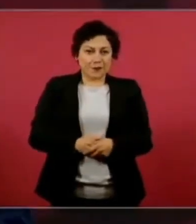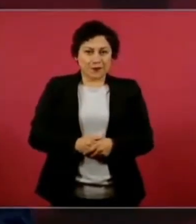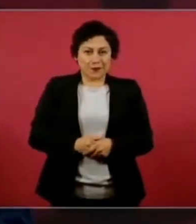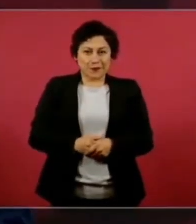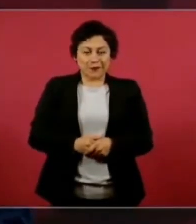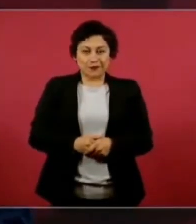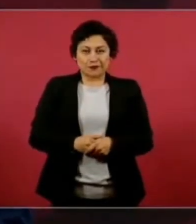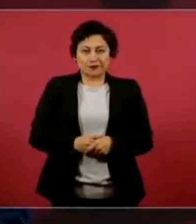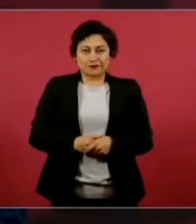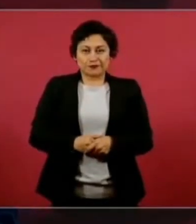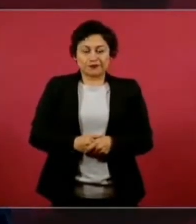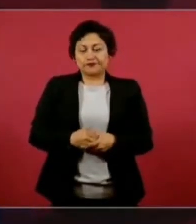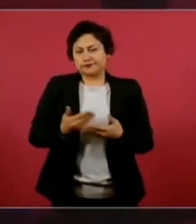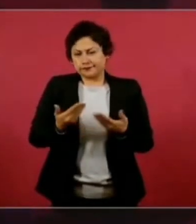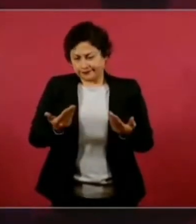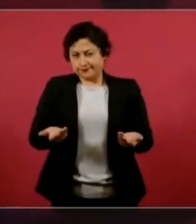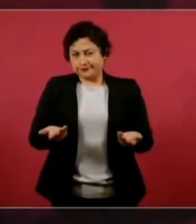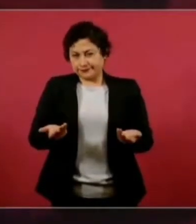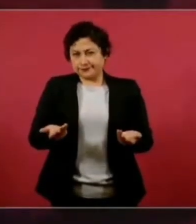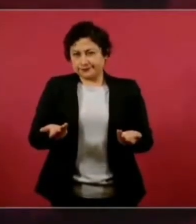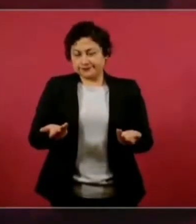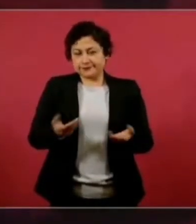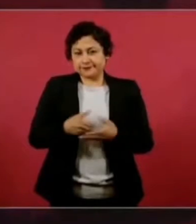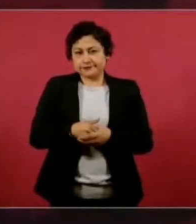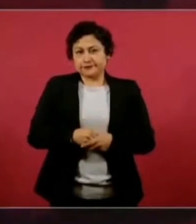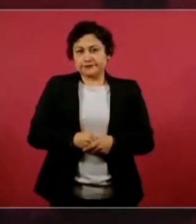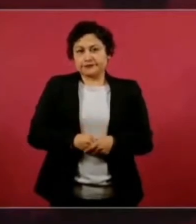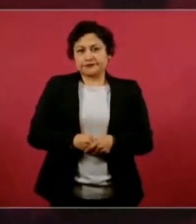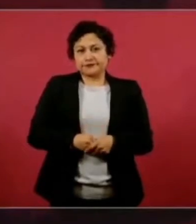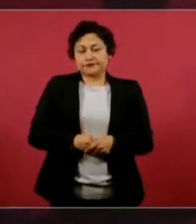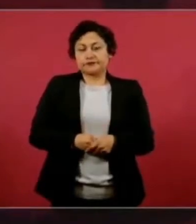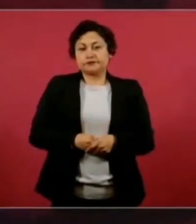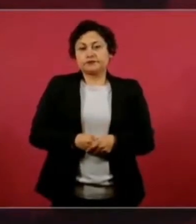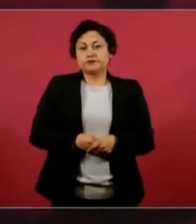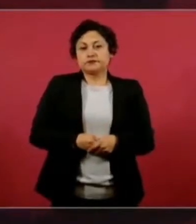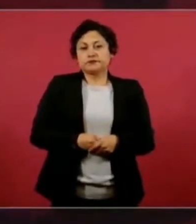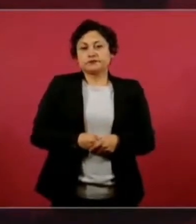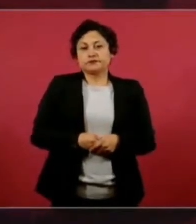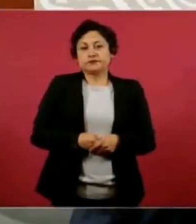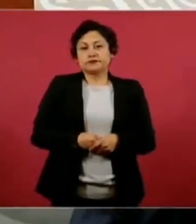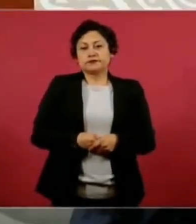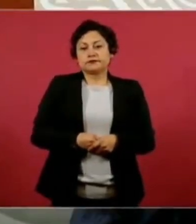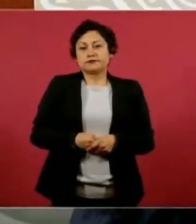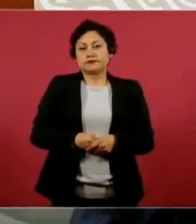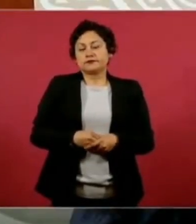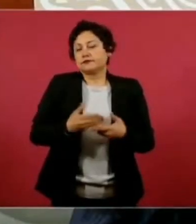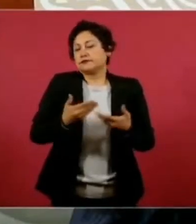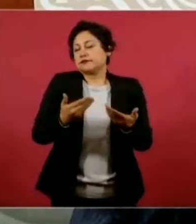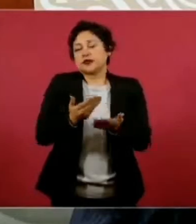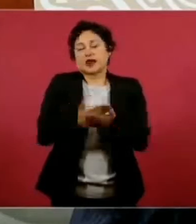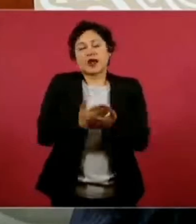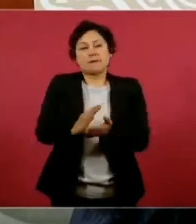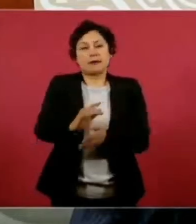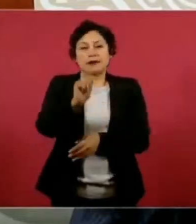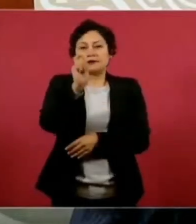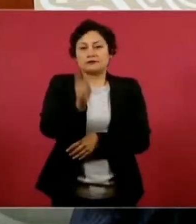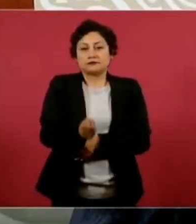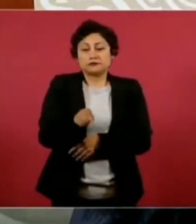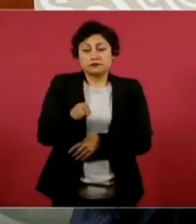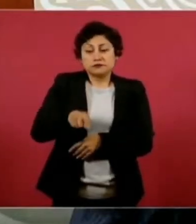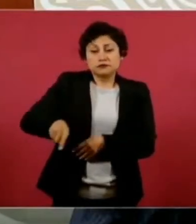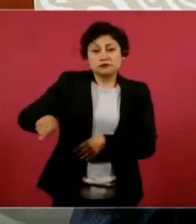Entonces, y además a nosotros nos ha ayudado mucho el